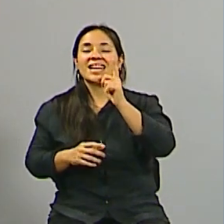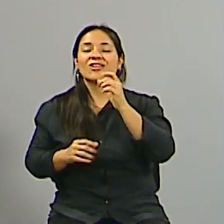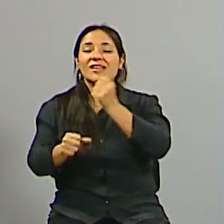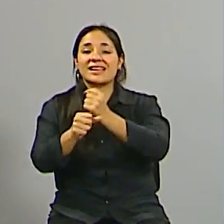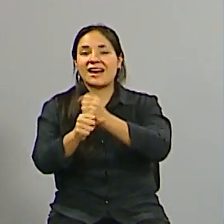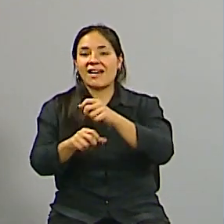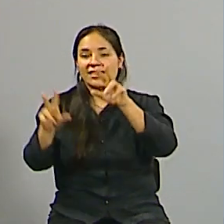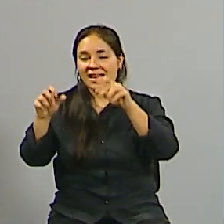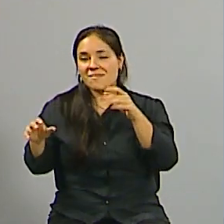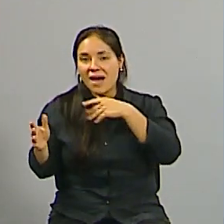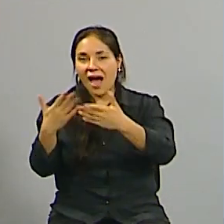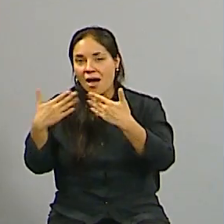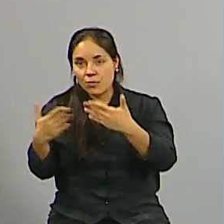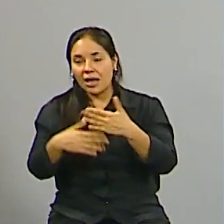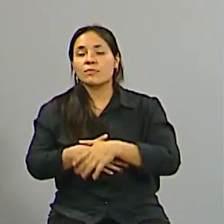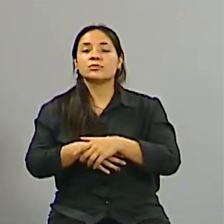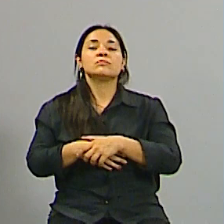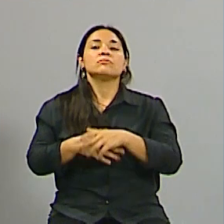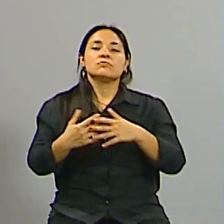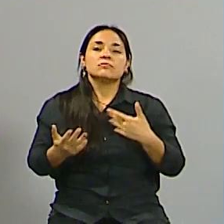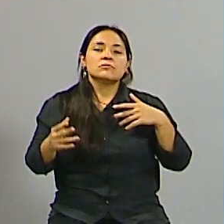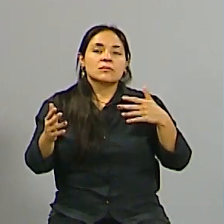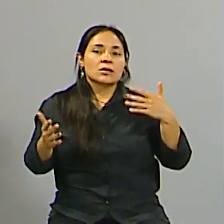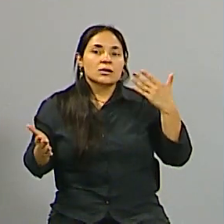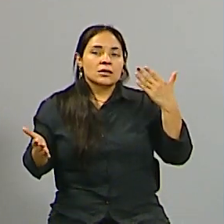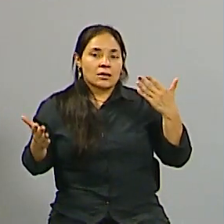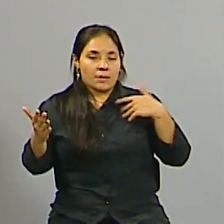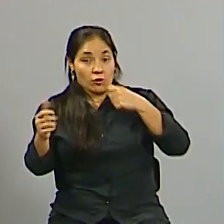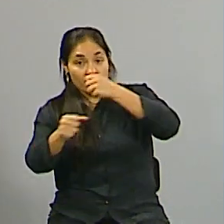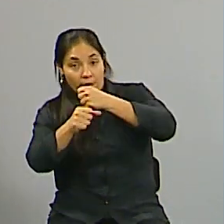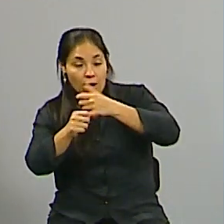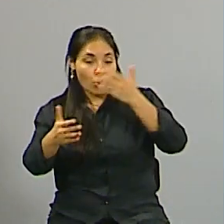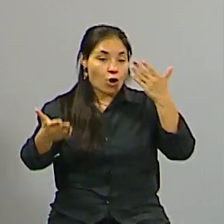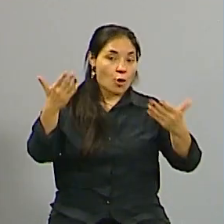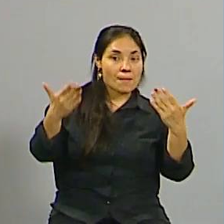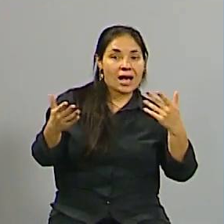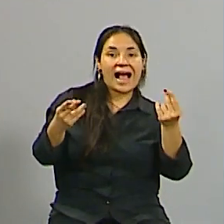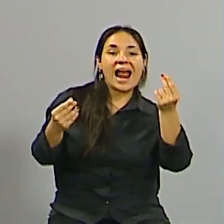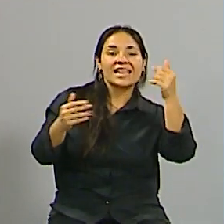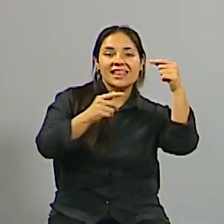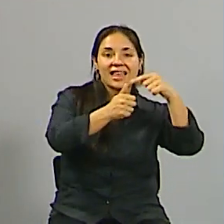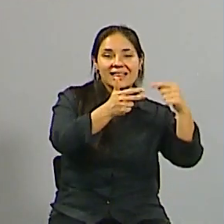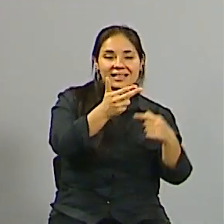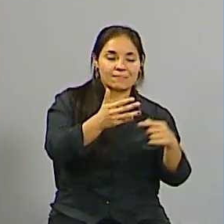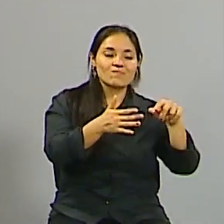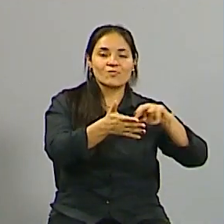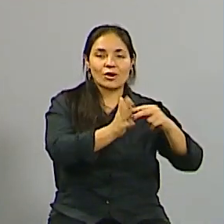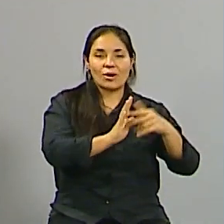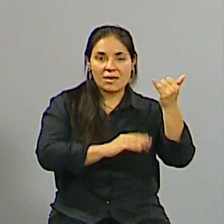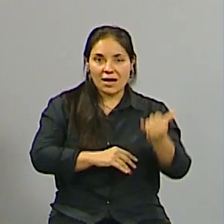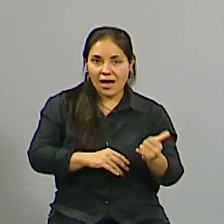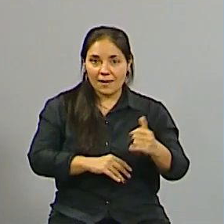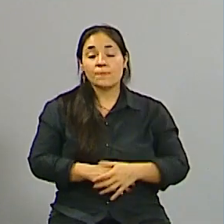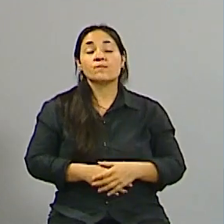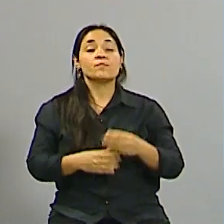mirás calidad del empleo en términos de condiciones en las que se ejerce el trabajo, encontrás problemas. Ahora, Si vos